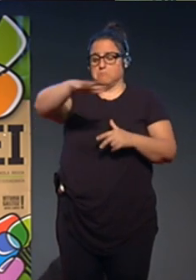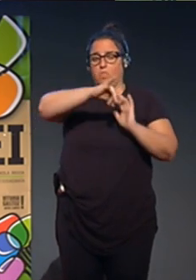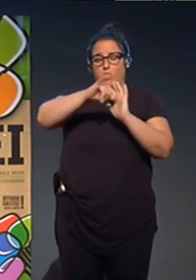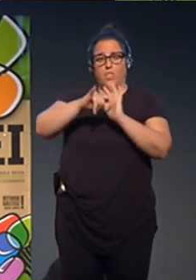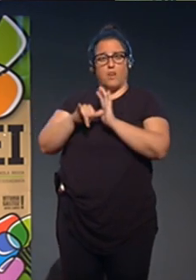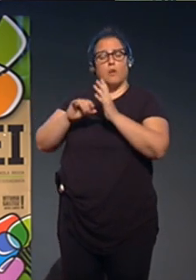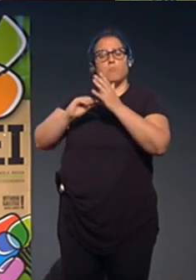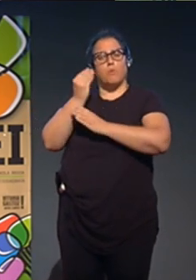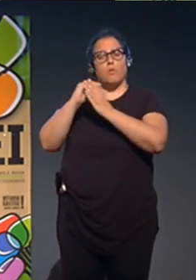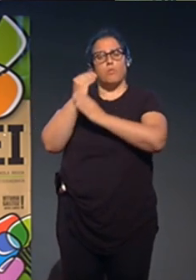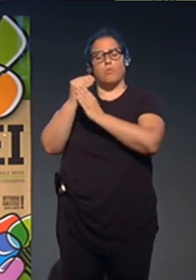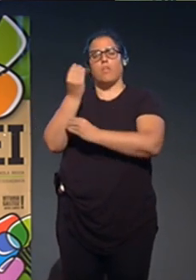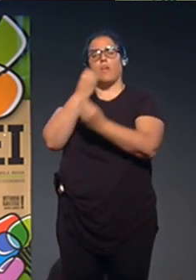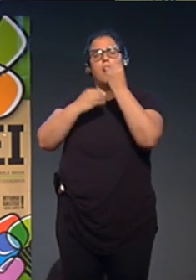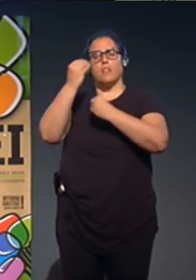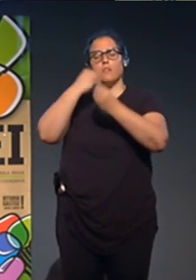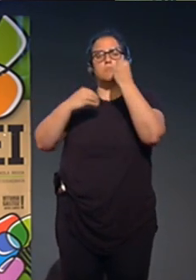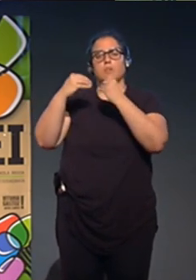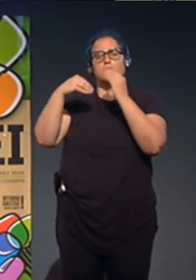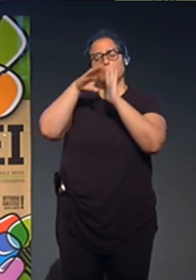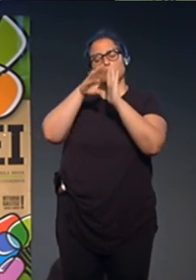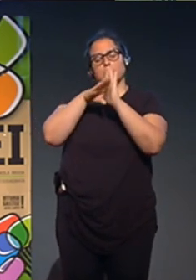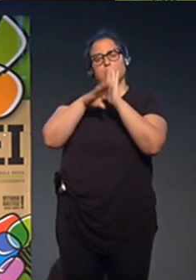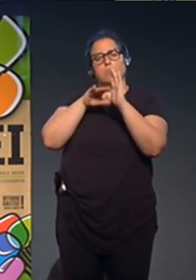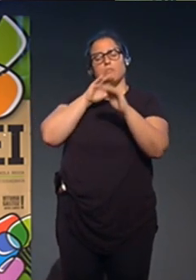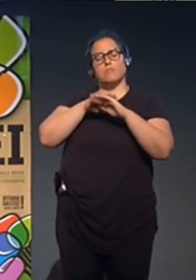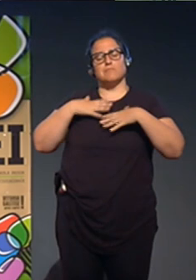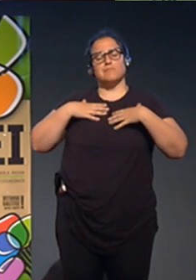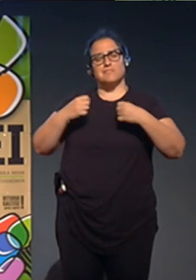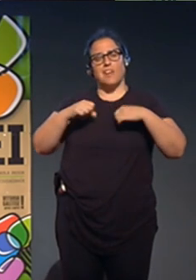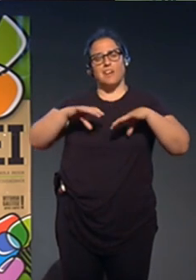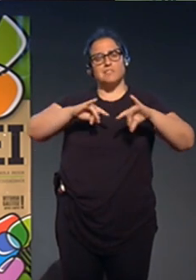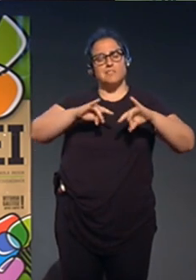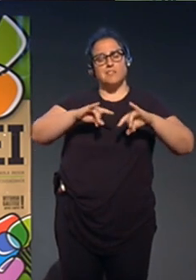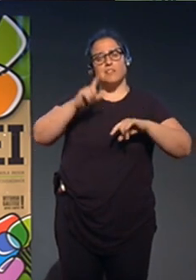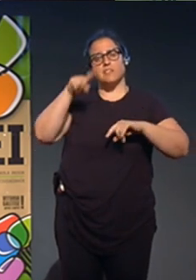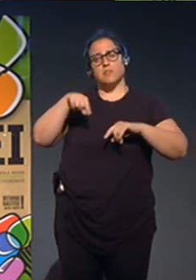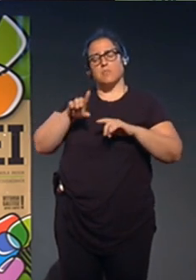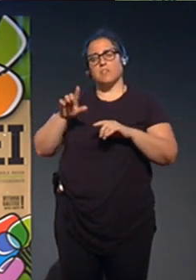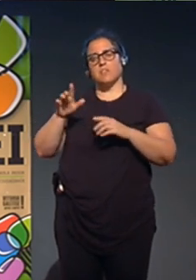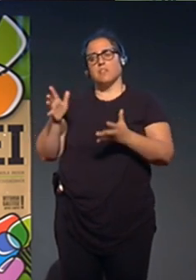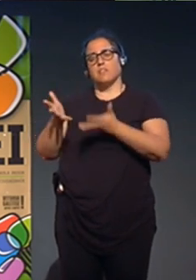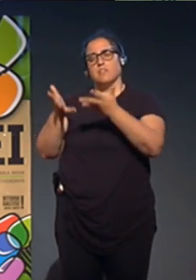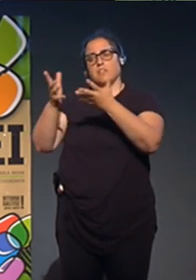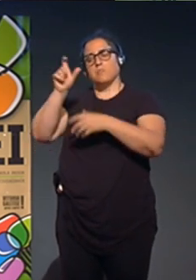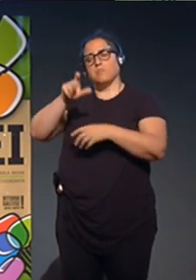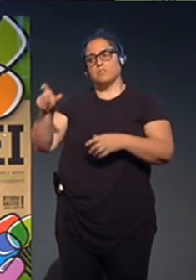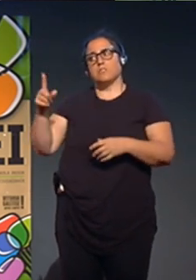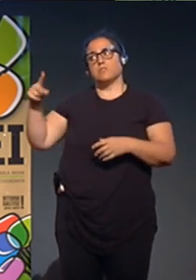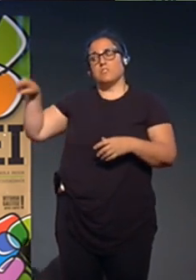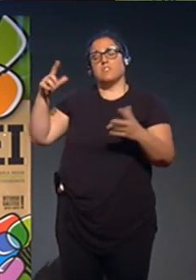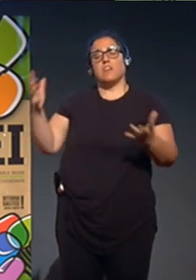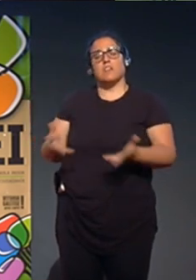eh alimentos en buenas en unas condiciones sanas tanto para Tierra como para las personas animar a la gente a que les apoye a que